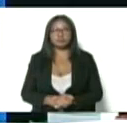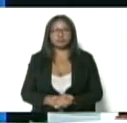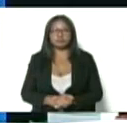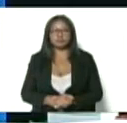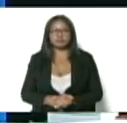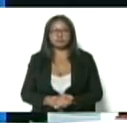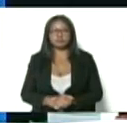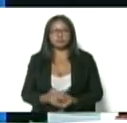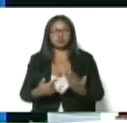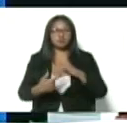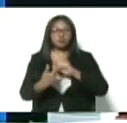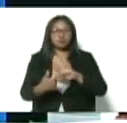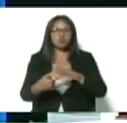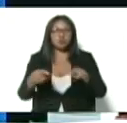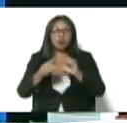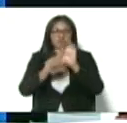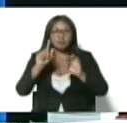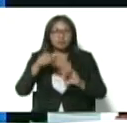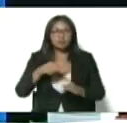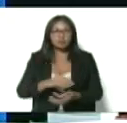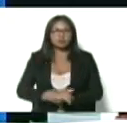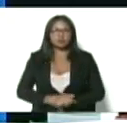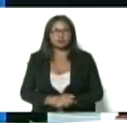la superintendencia